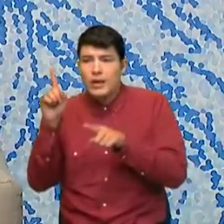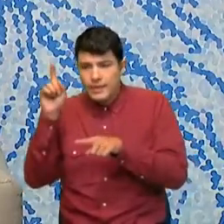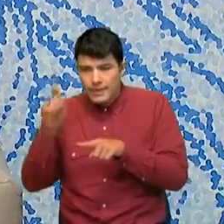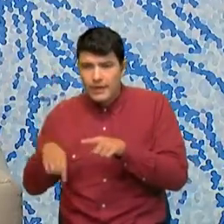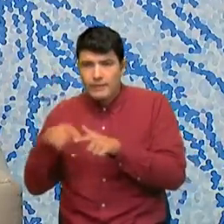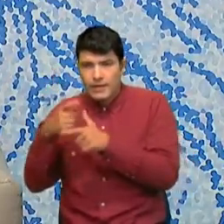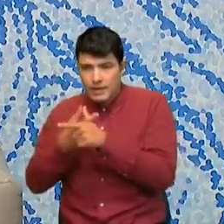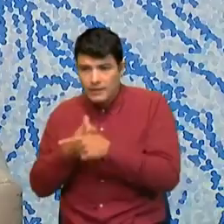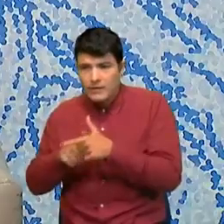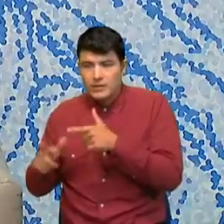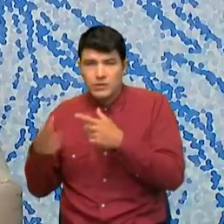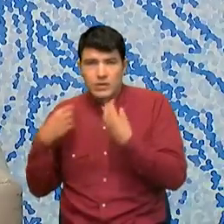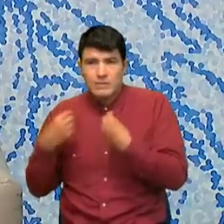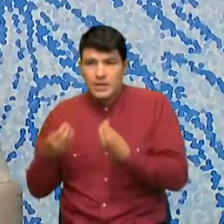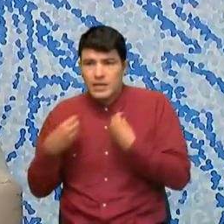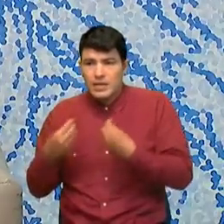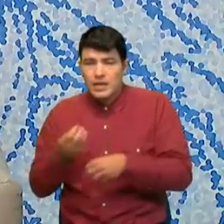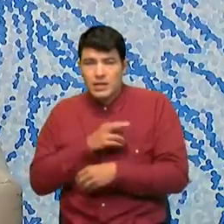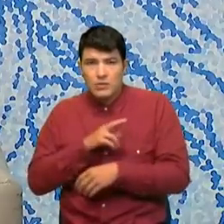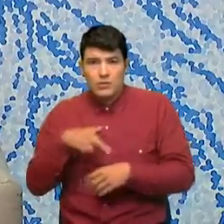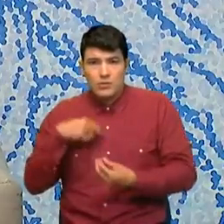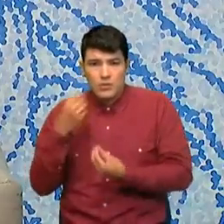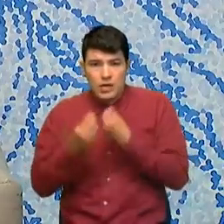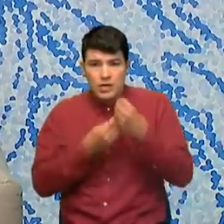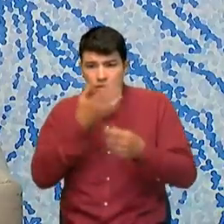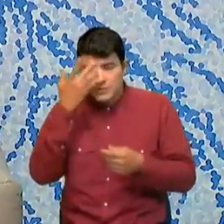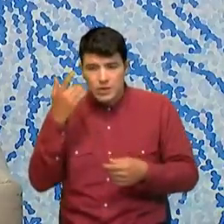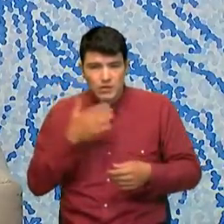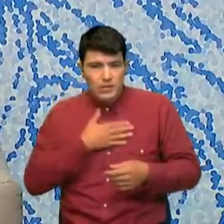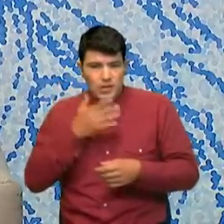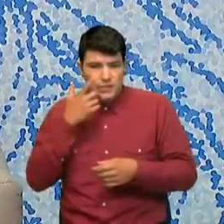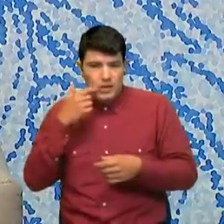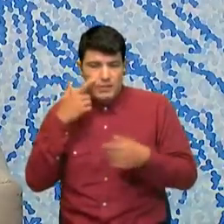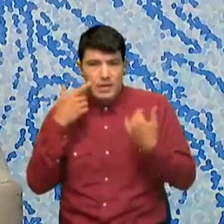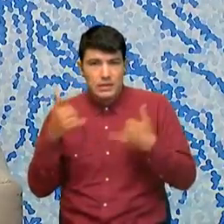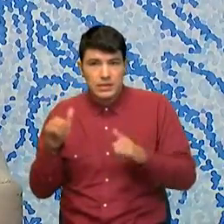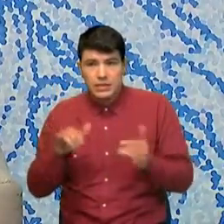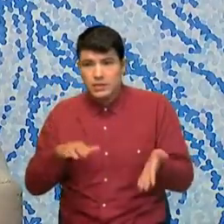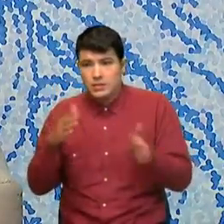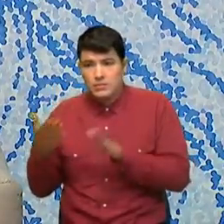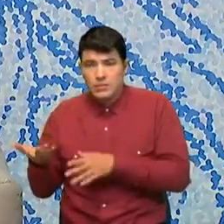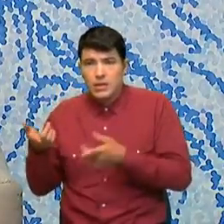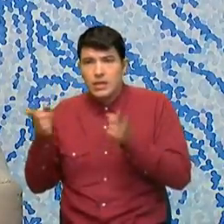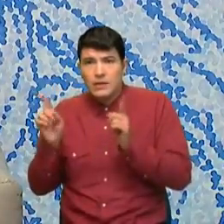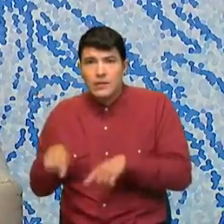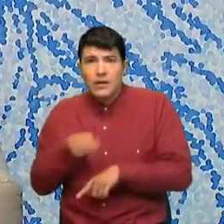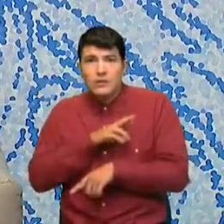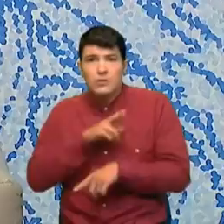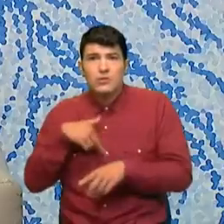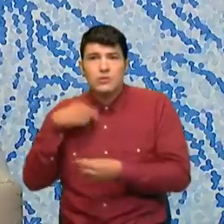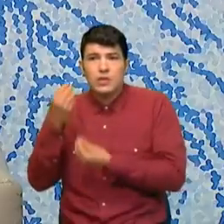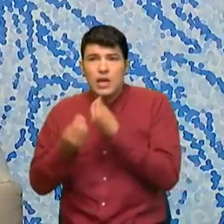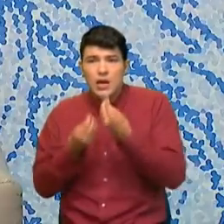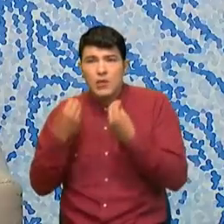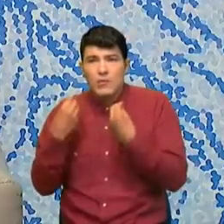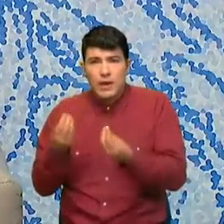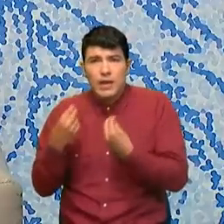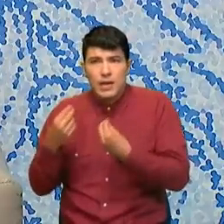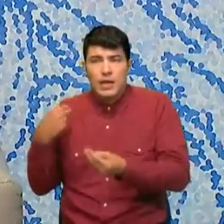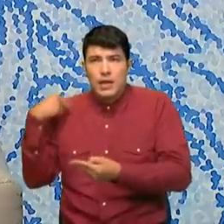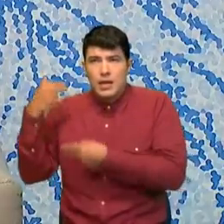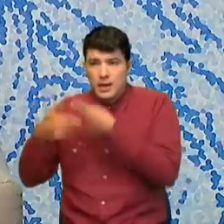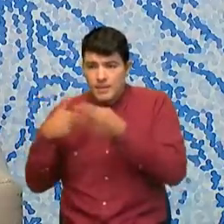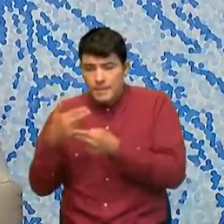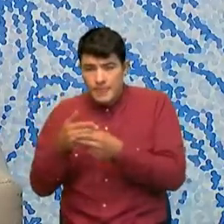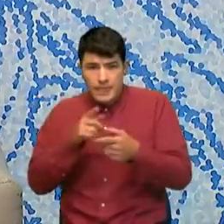y para qué debemos hacer nosotros, porque mi papá pues ya falleció, qué debemos hacer también para hacer que la sucesión, o qué se hace